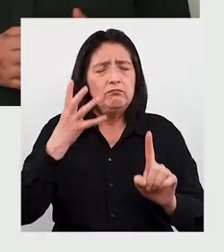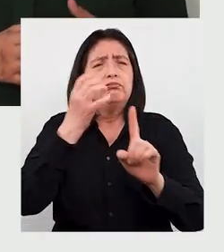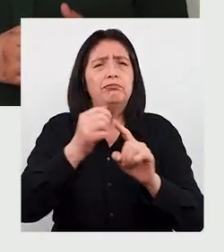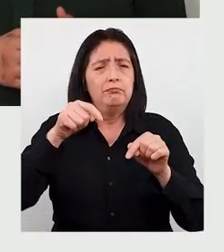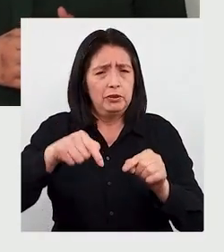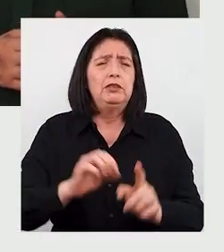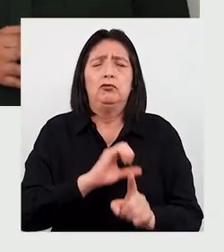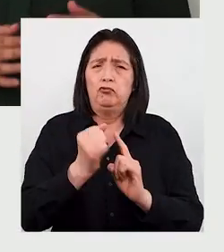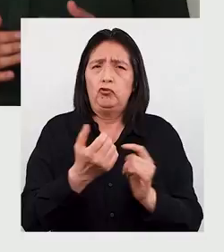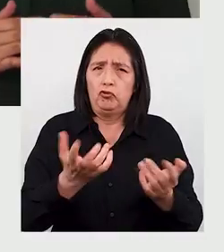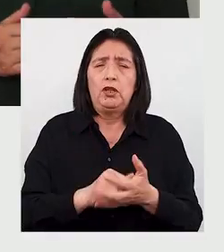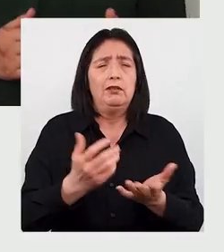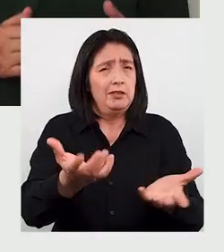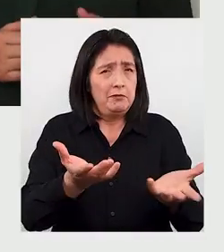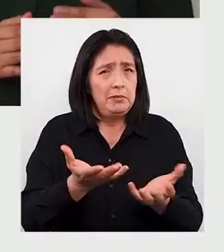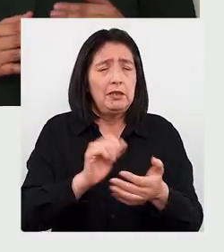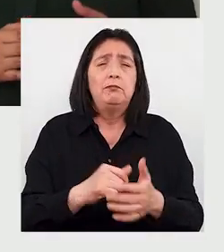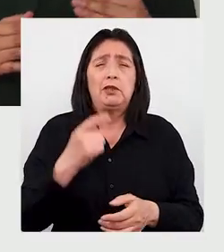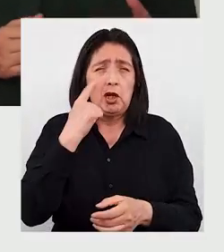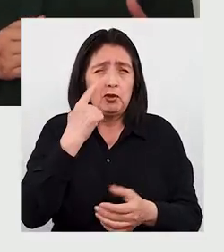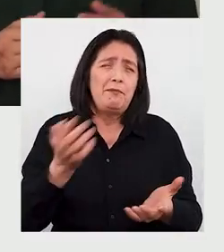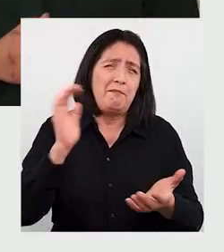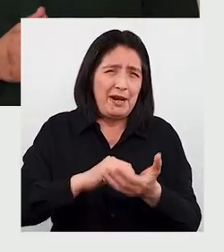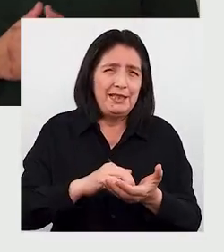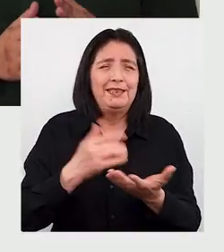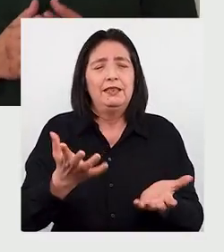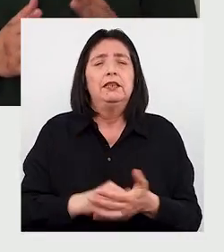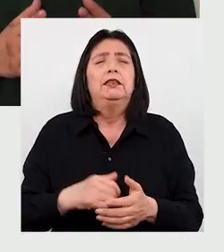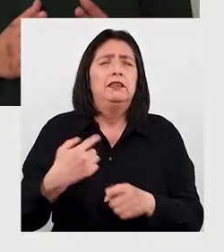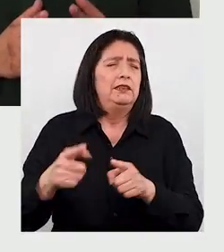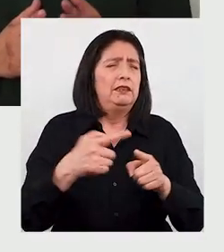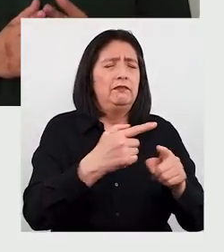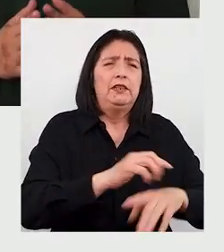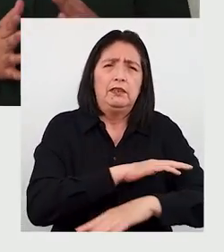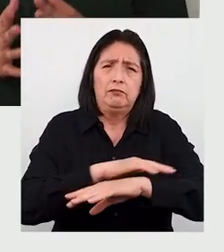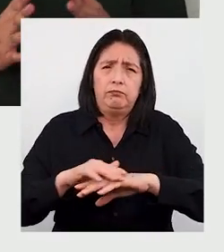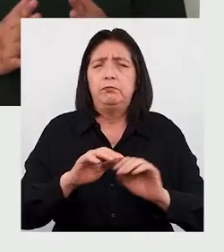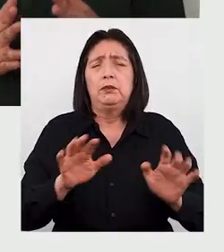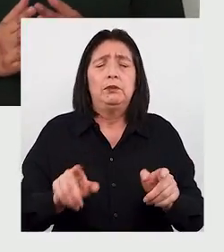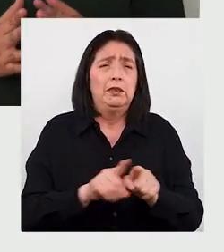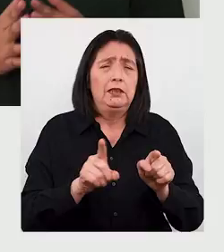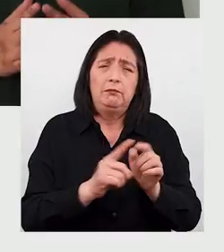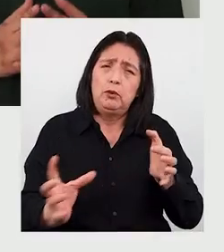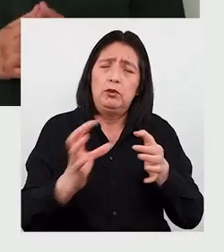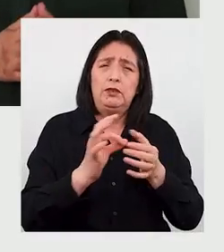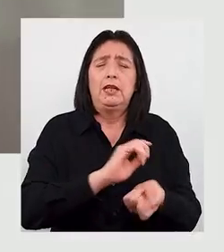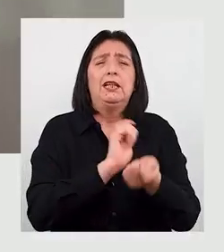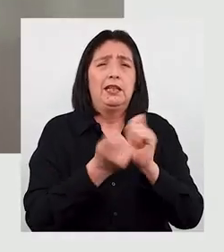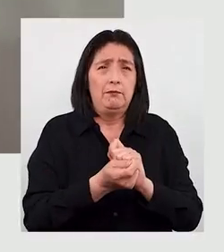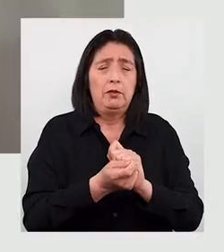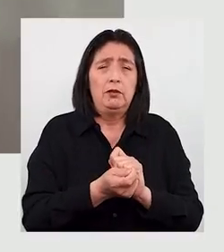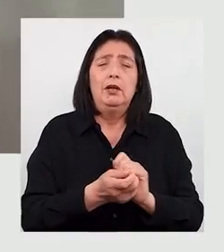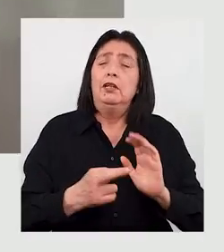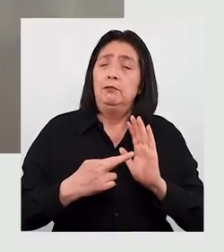este estándar social. Los invitamos a conocer más de él y en nuestras distintas plataformas, así como sumarse al cambio.